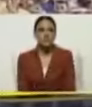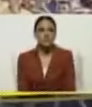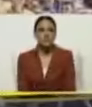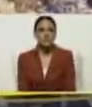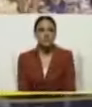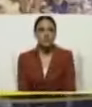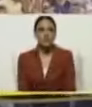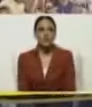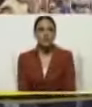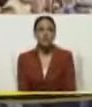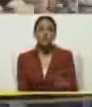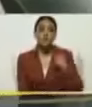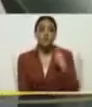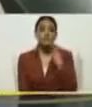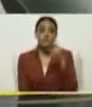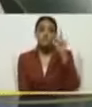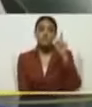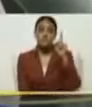Y esto lo digo